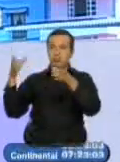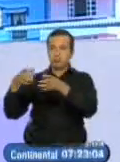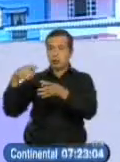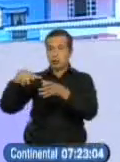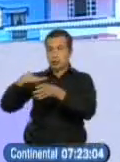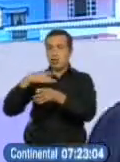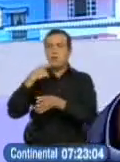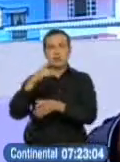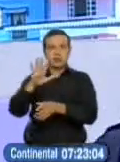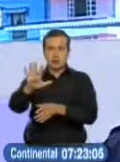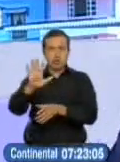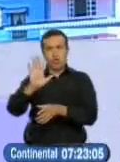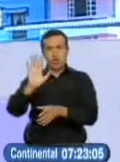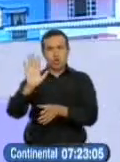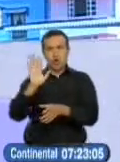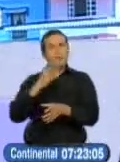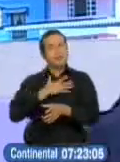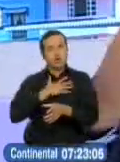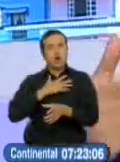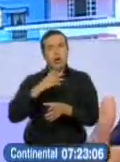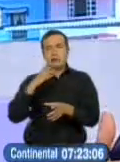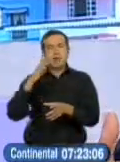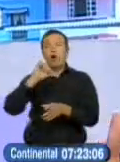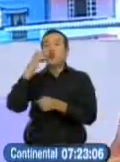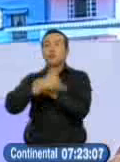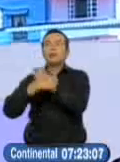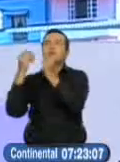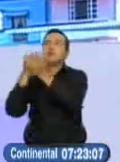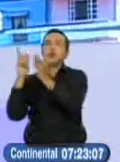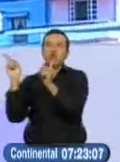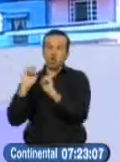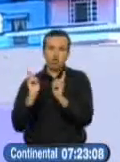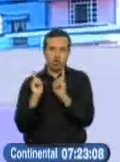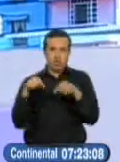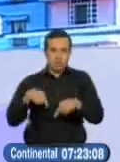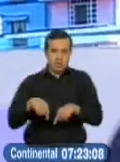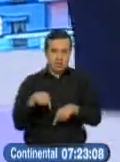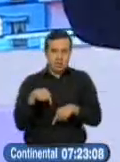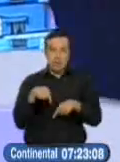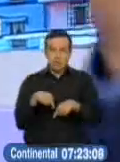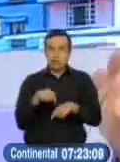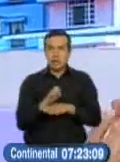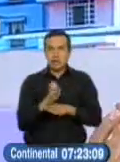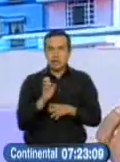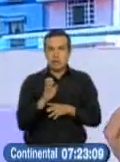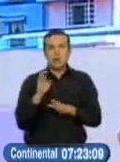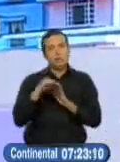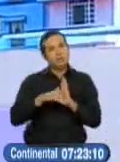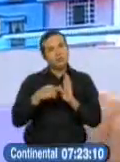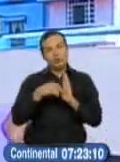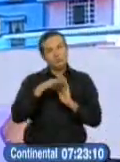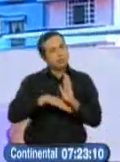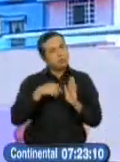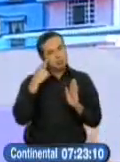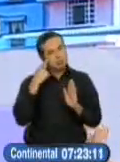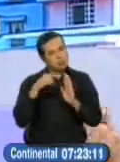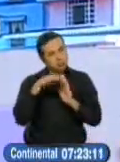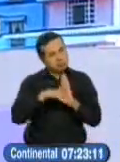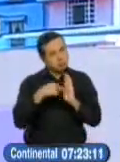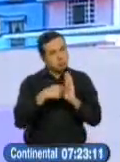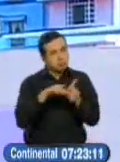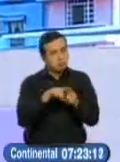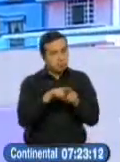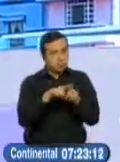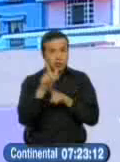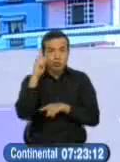este sacrificio, dejo de importar esto, y por lo tanto, entonces, bájeme los aranceles para ser competitivo,